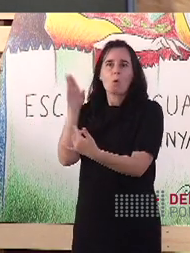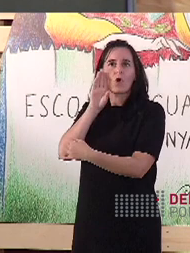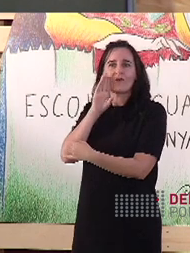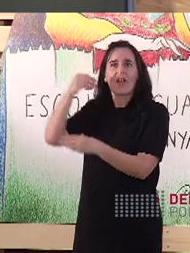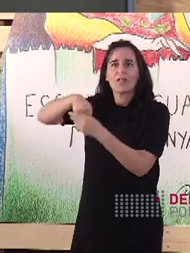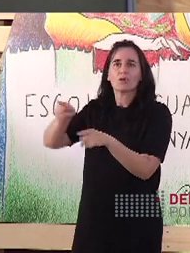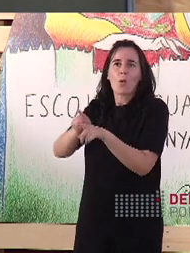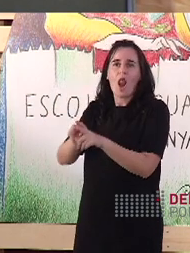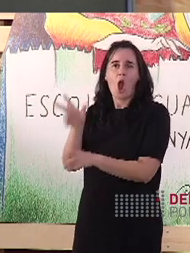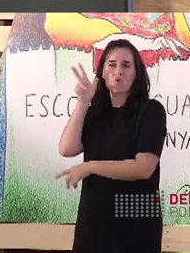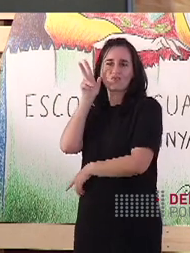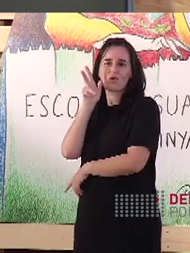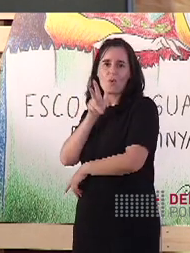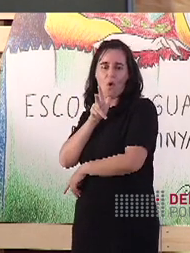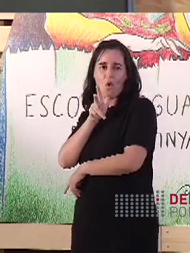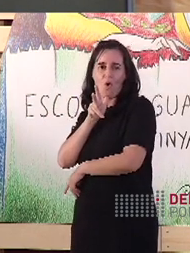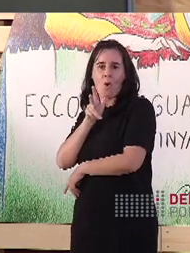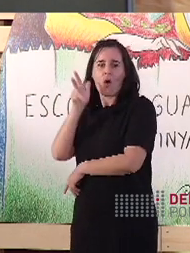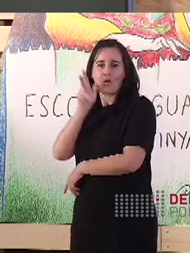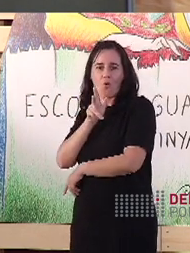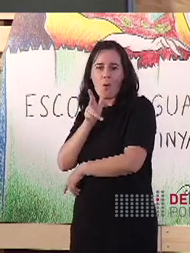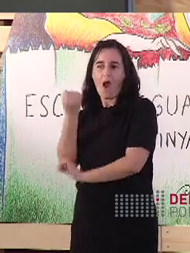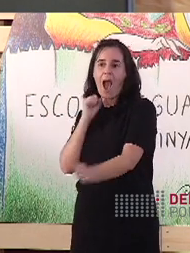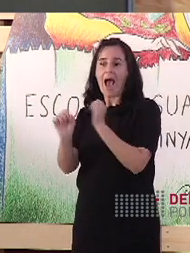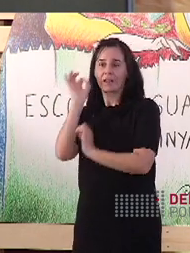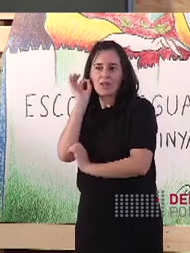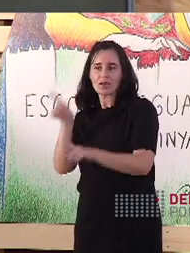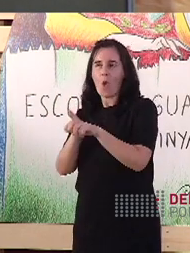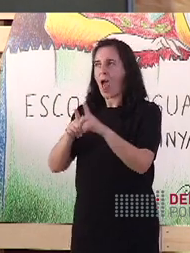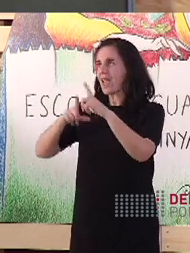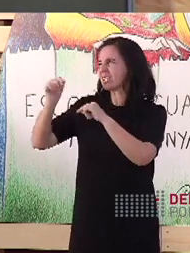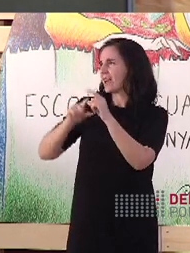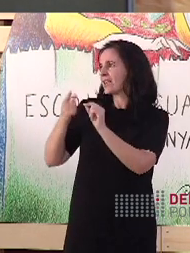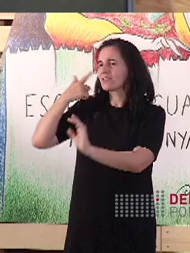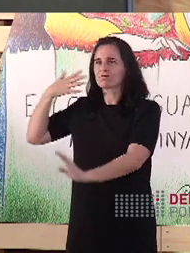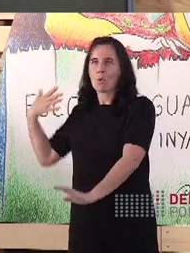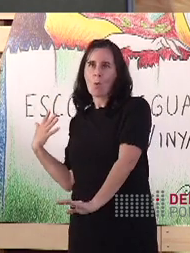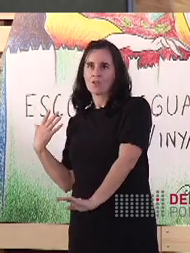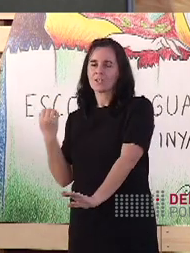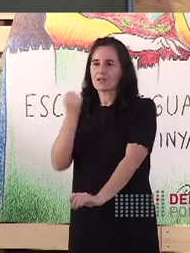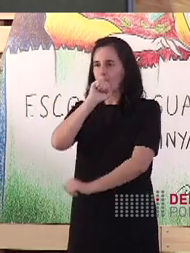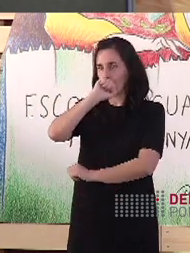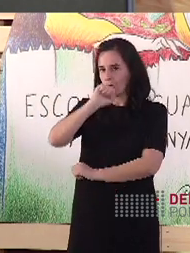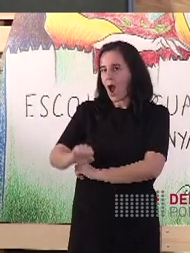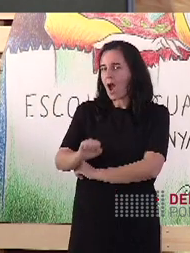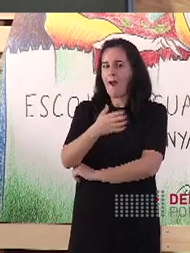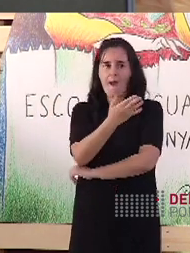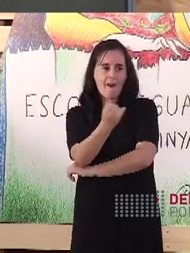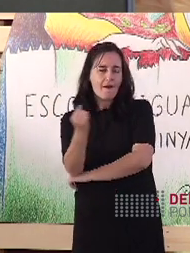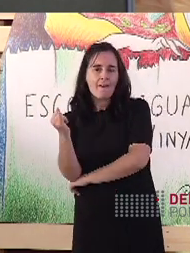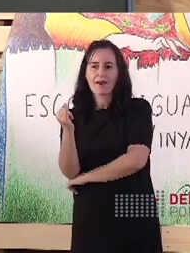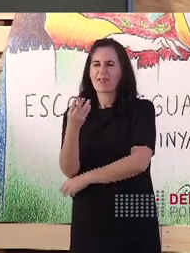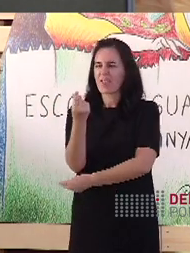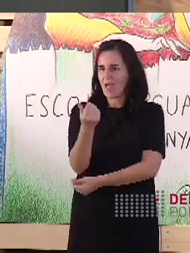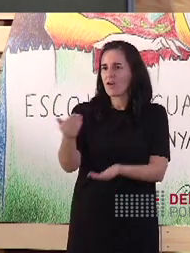una vida lujosa, en la que las actrices pues son estrellas, tienen fans, tienen muchísimo dinero,